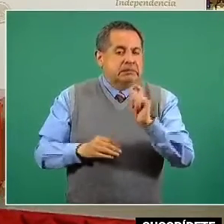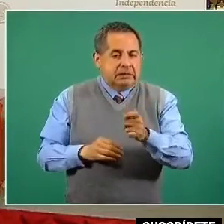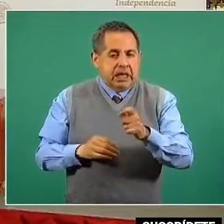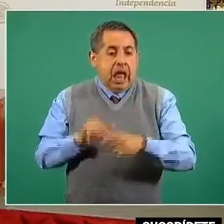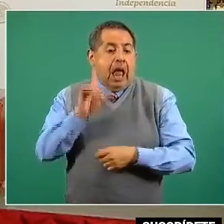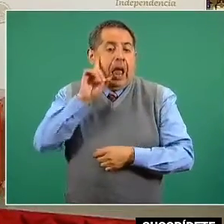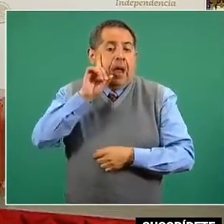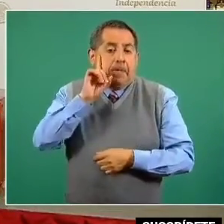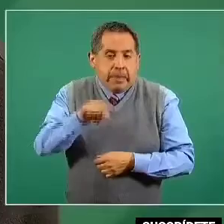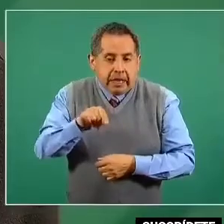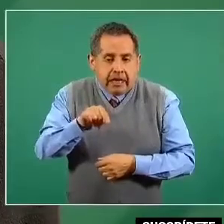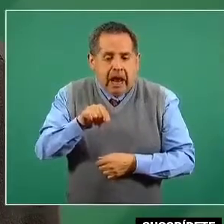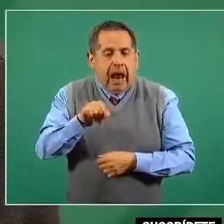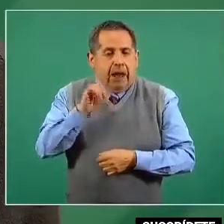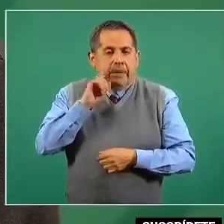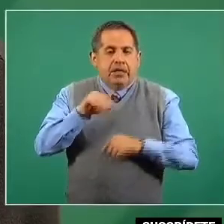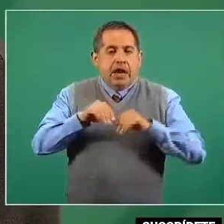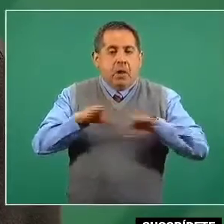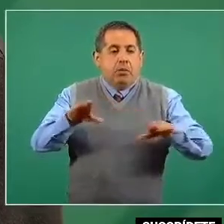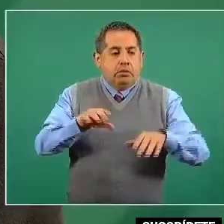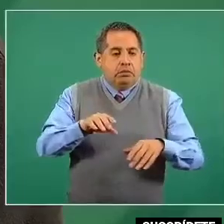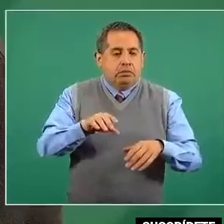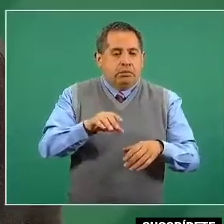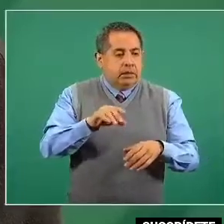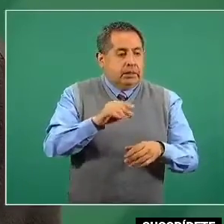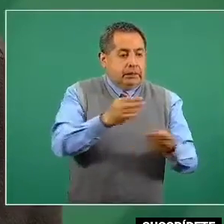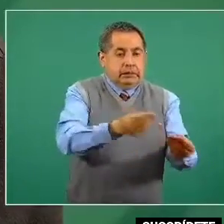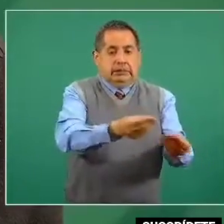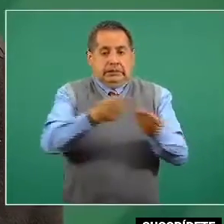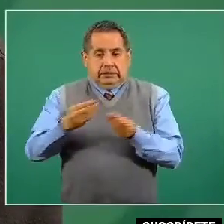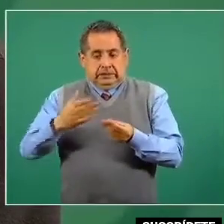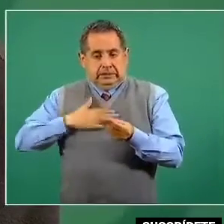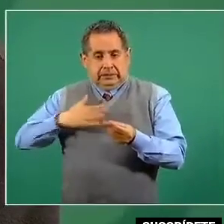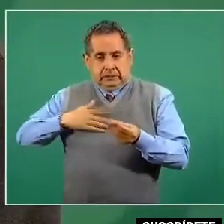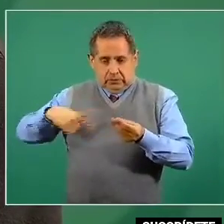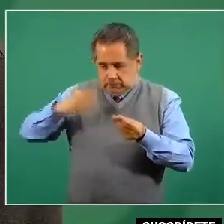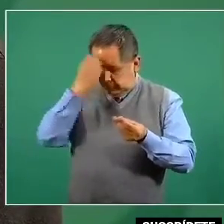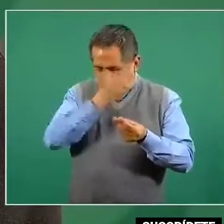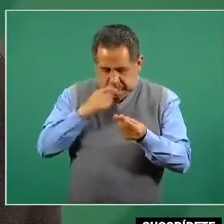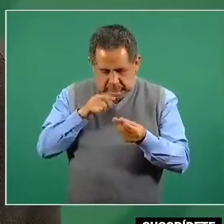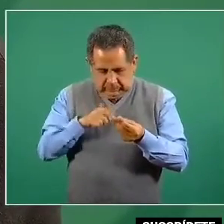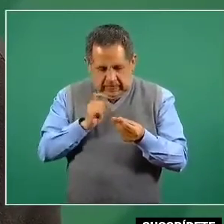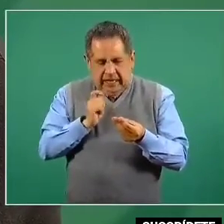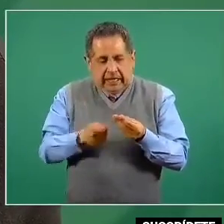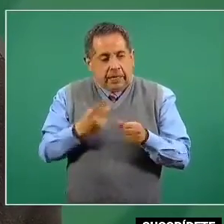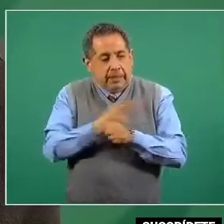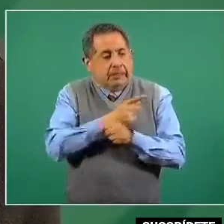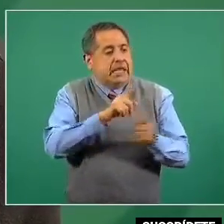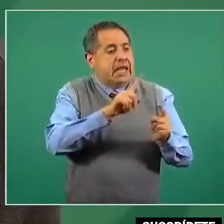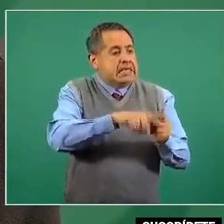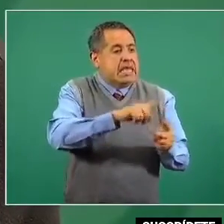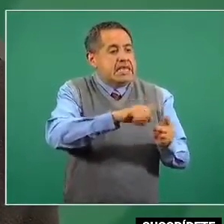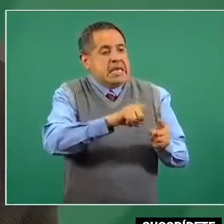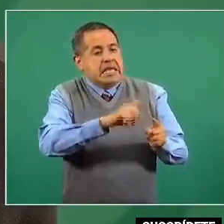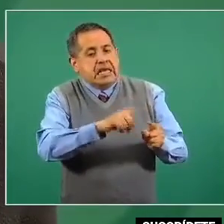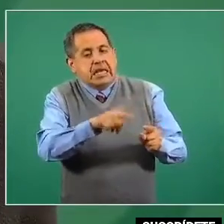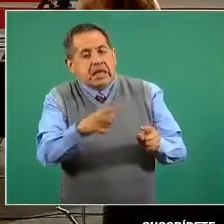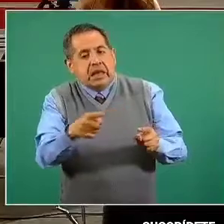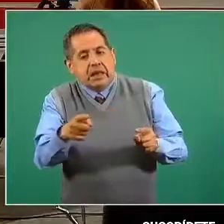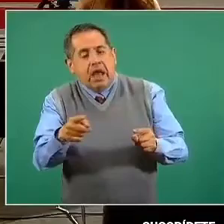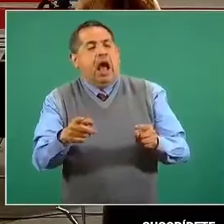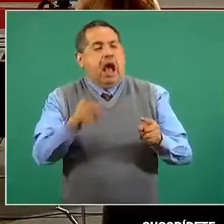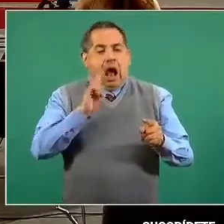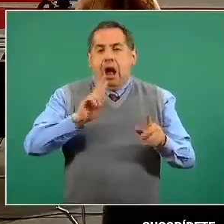de mañana enviarán la muestra al INDRE para proceder con la secuenciación correspondiente y entonces poder en su